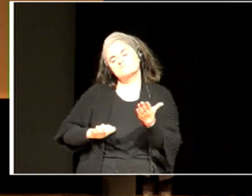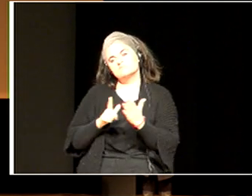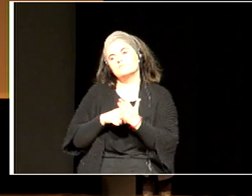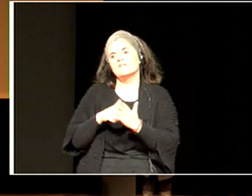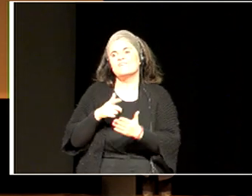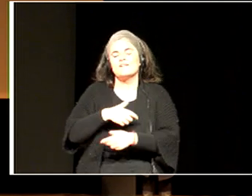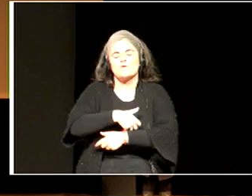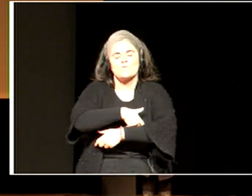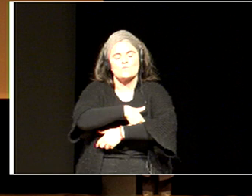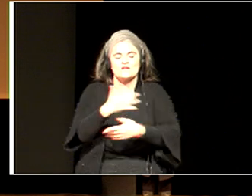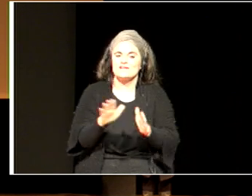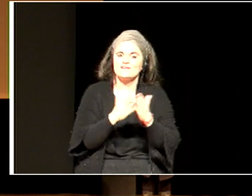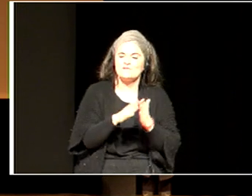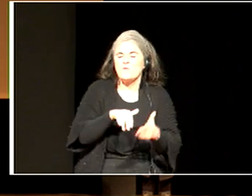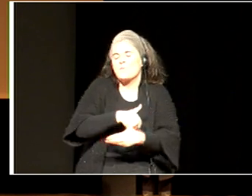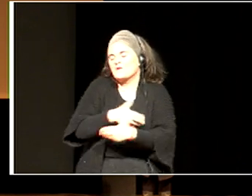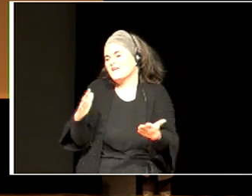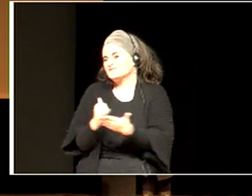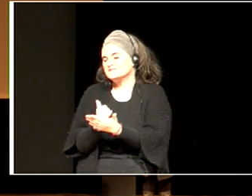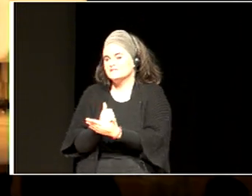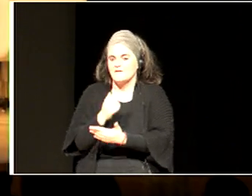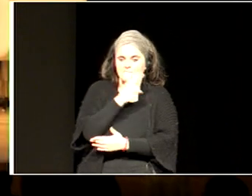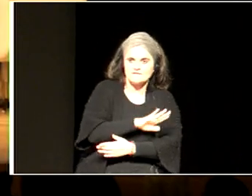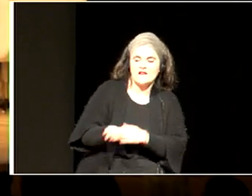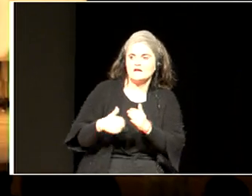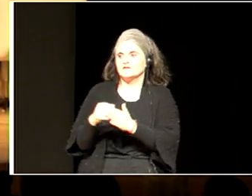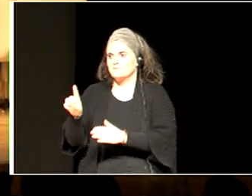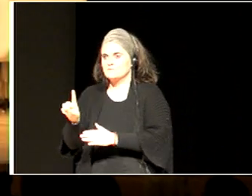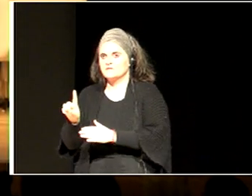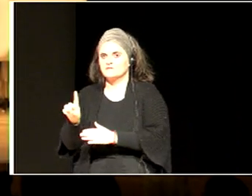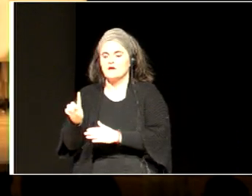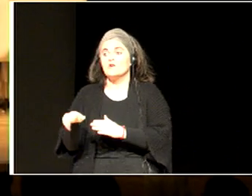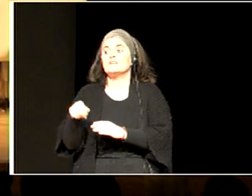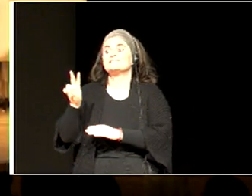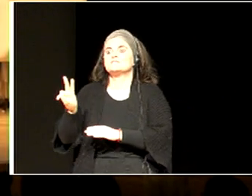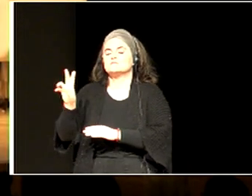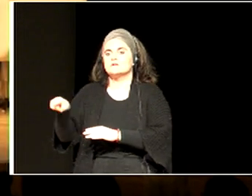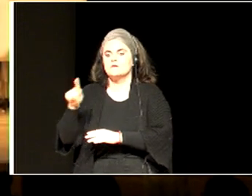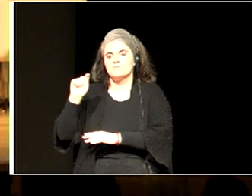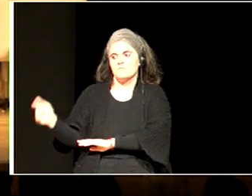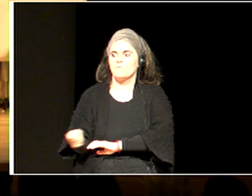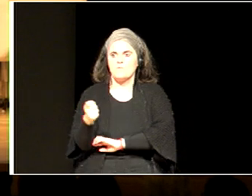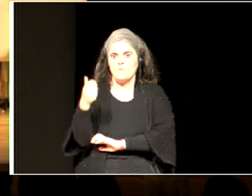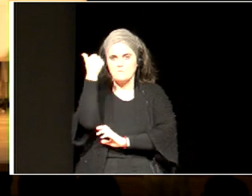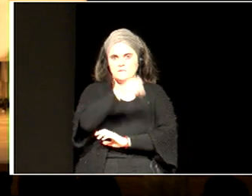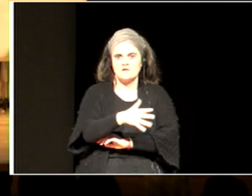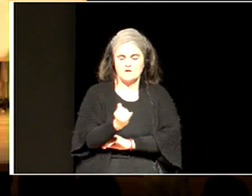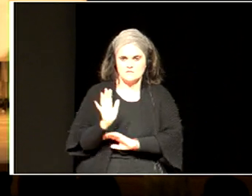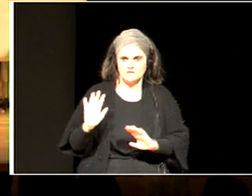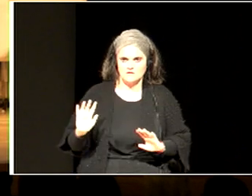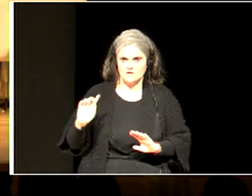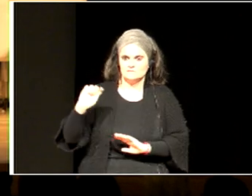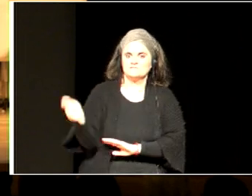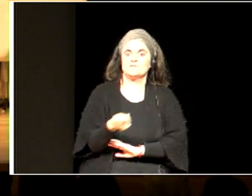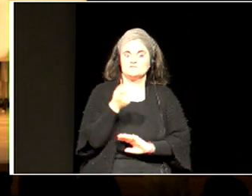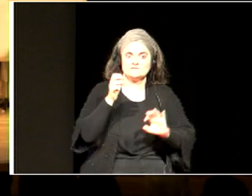cualquier asignatura / infantil y primaria incluso a veces aparecen por secundaria aparece un bombero pero no sólo parecen siempre